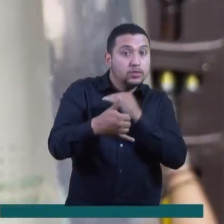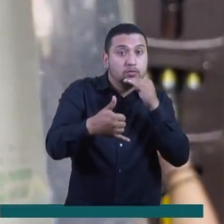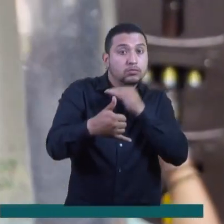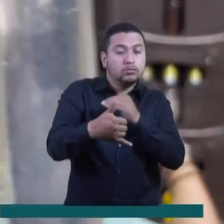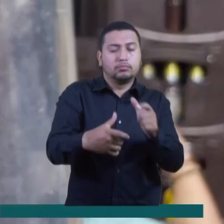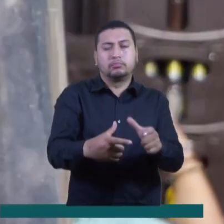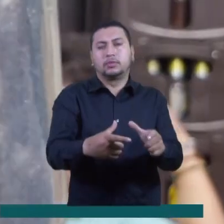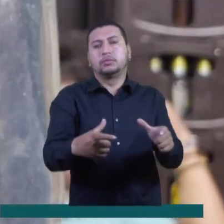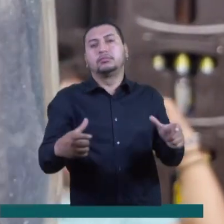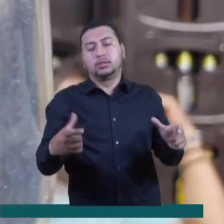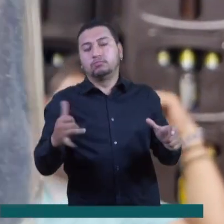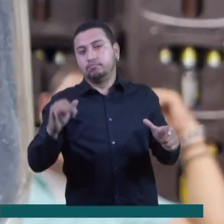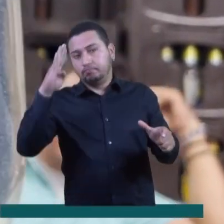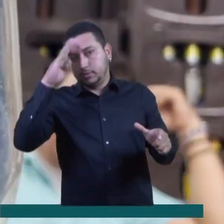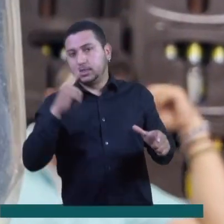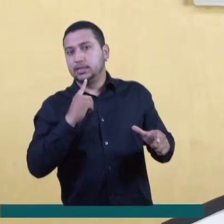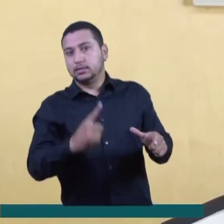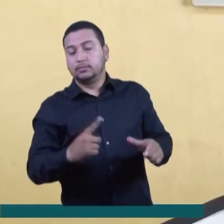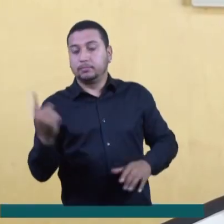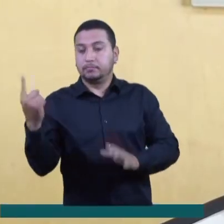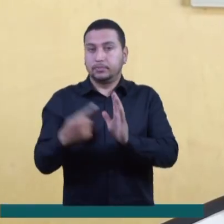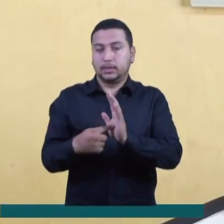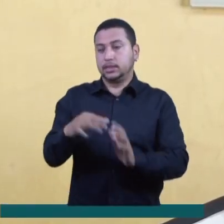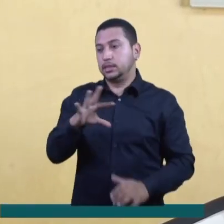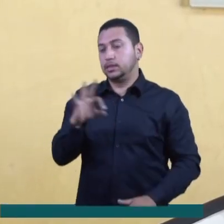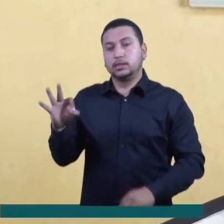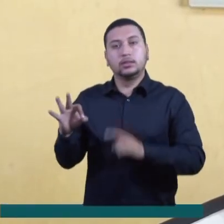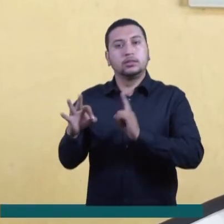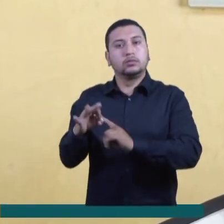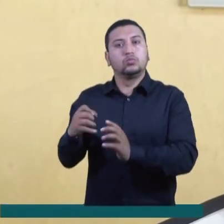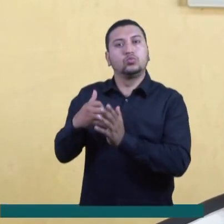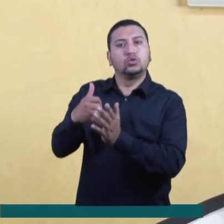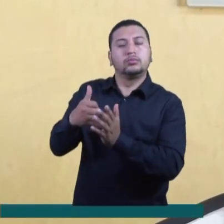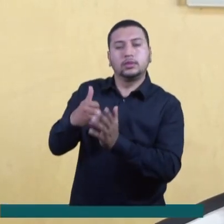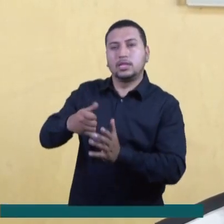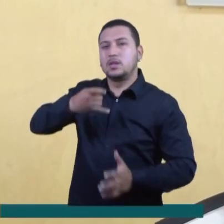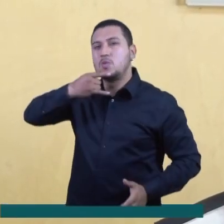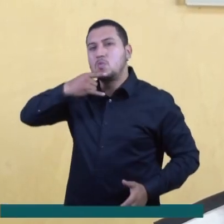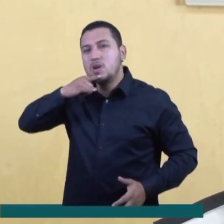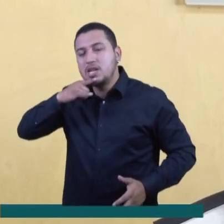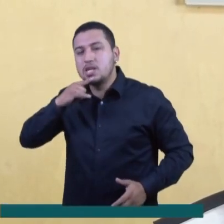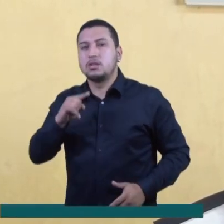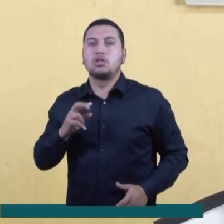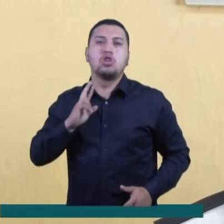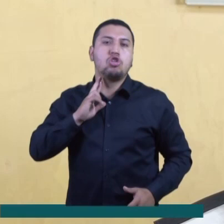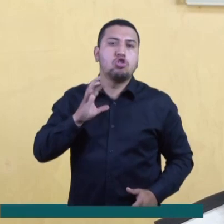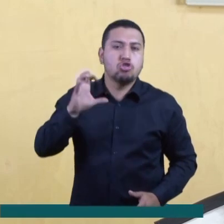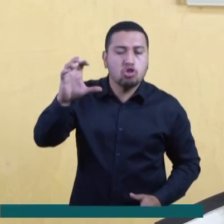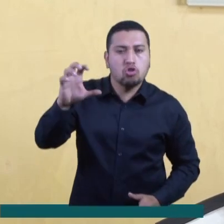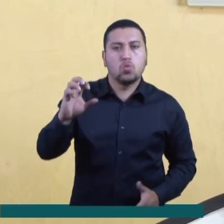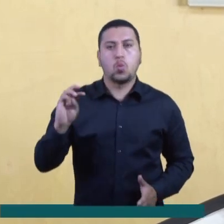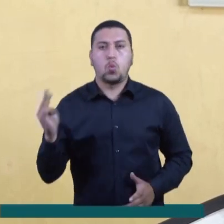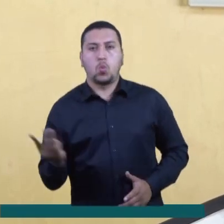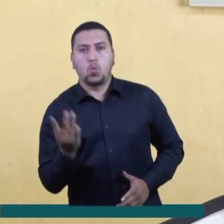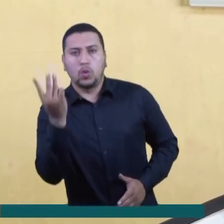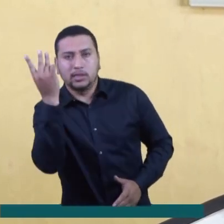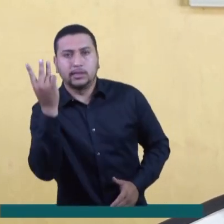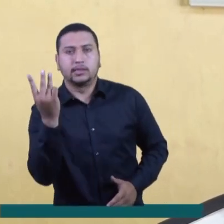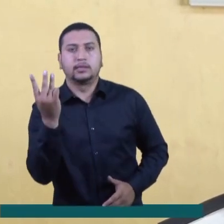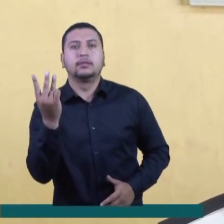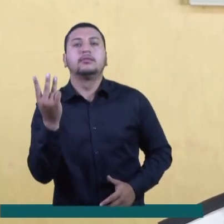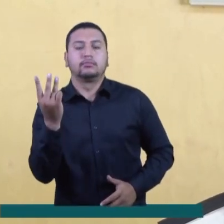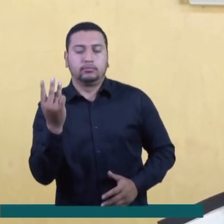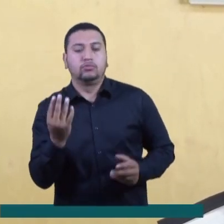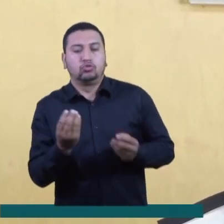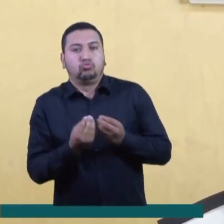contrabando de licor han aumentado llevamos cerca de 1.500 botellas de aguardientes rones whiskies